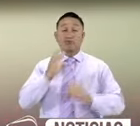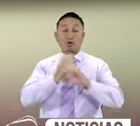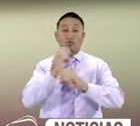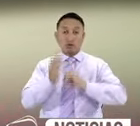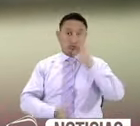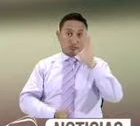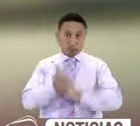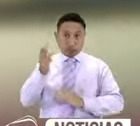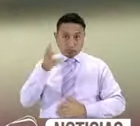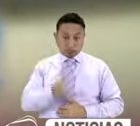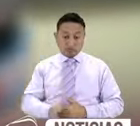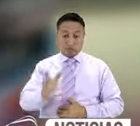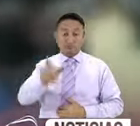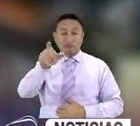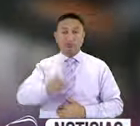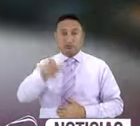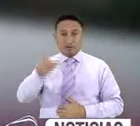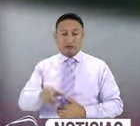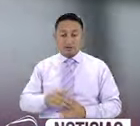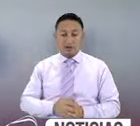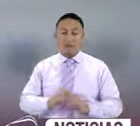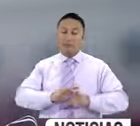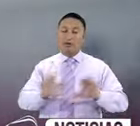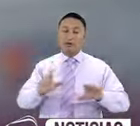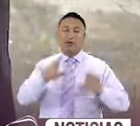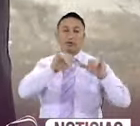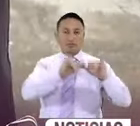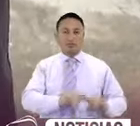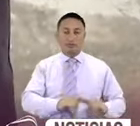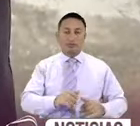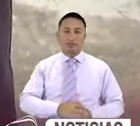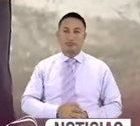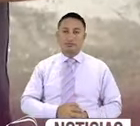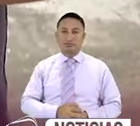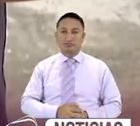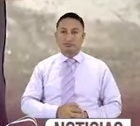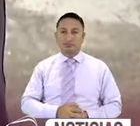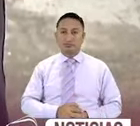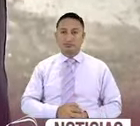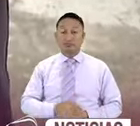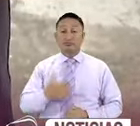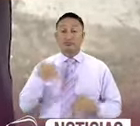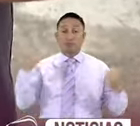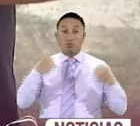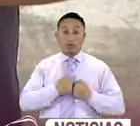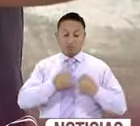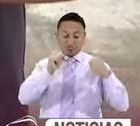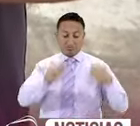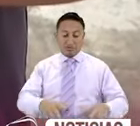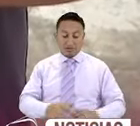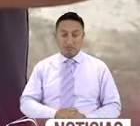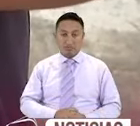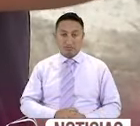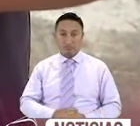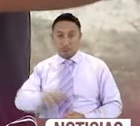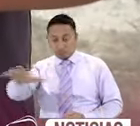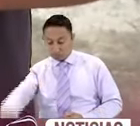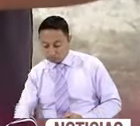varios pasajeros prefirieron quedarse. Nuestras maletas estaban en el piso. Se agacharon y en ese